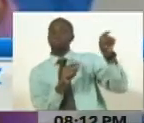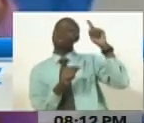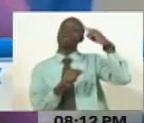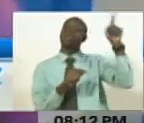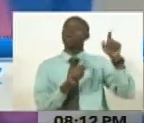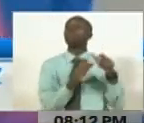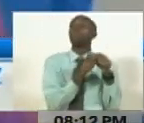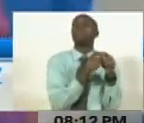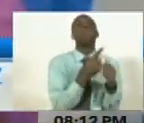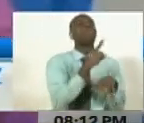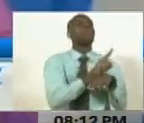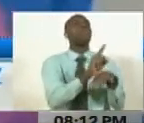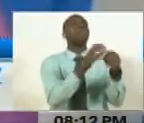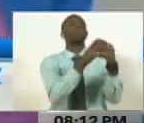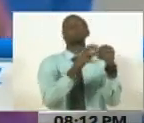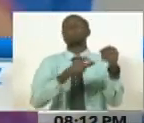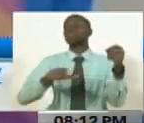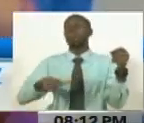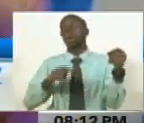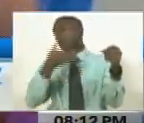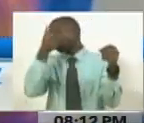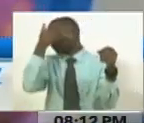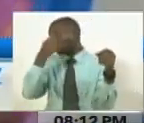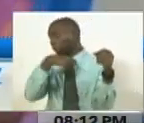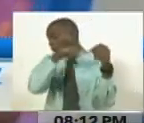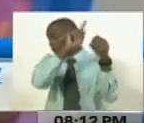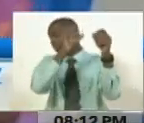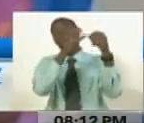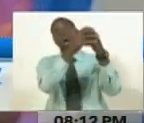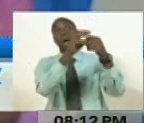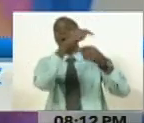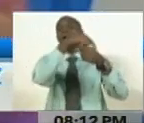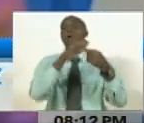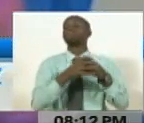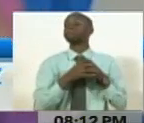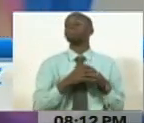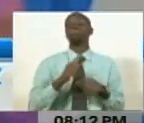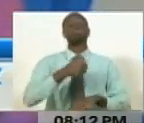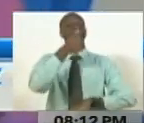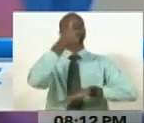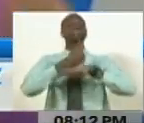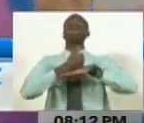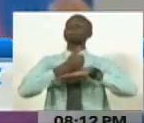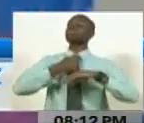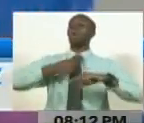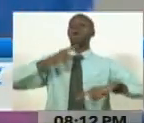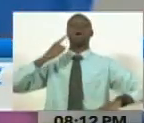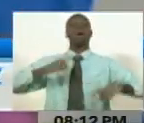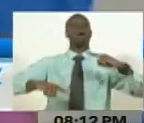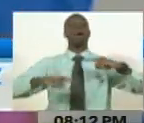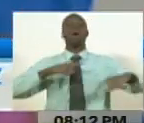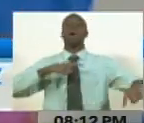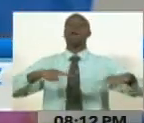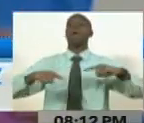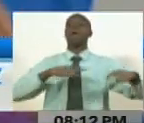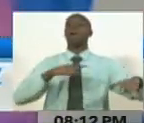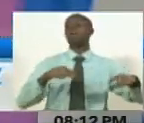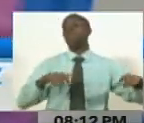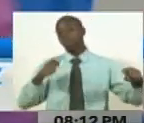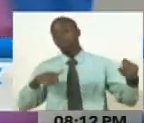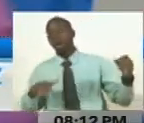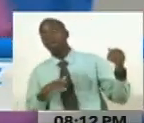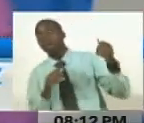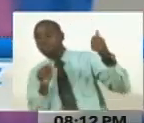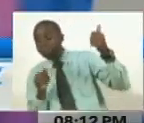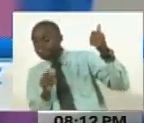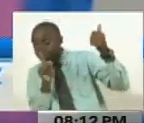militares representativas donde las élites, oligarquías, actúan y gobiernan para el pueblo. En